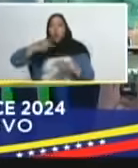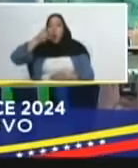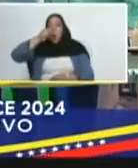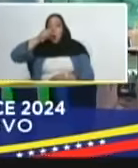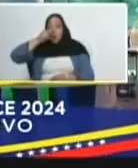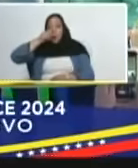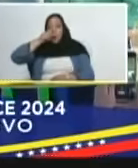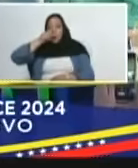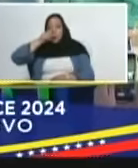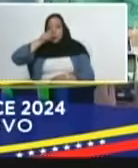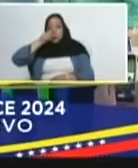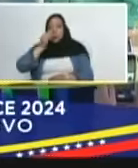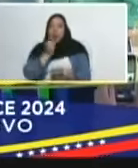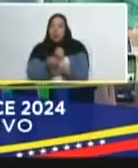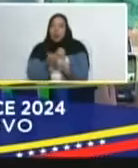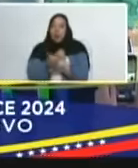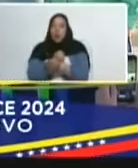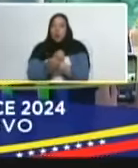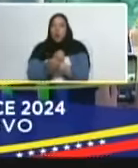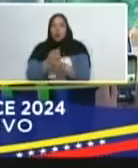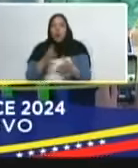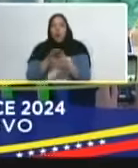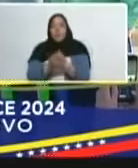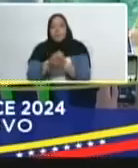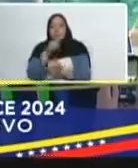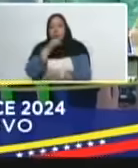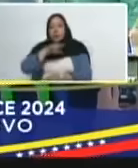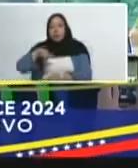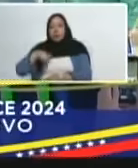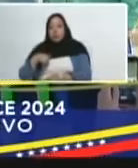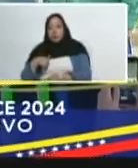decía, amaos los unos a los otros.